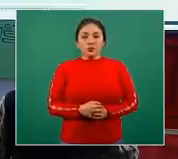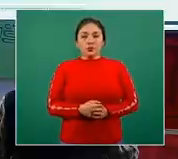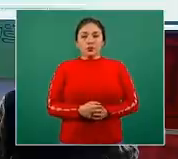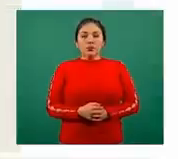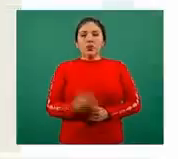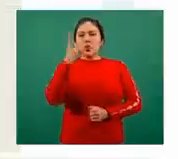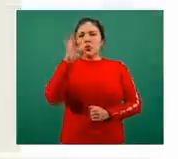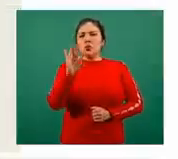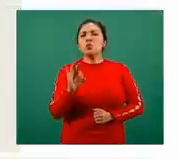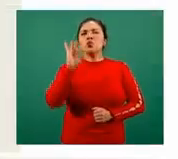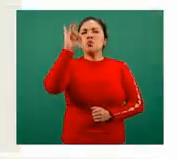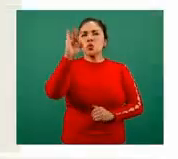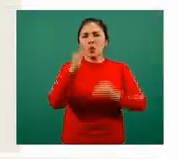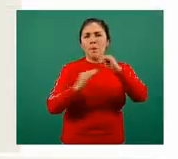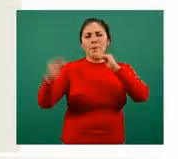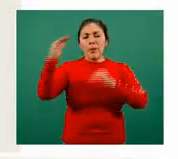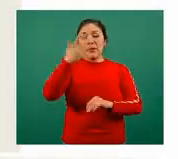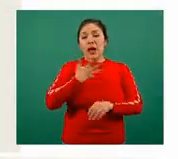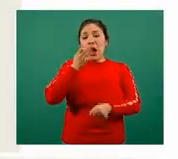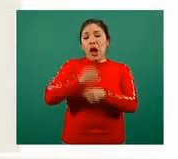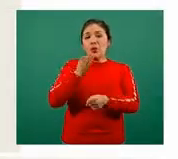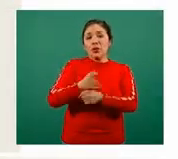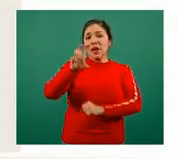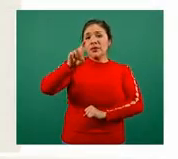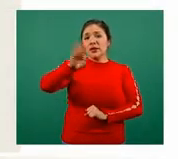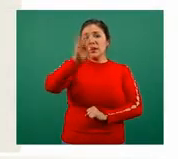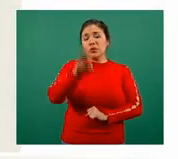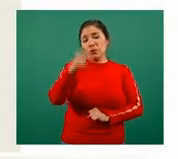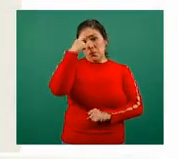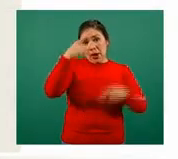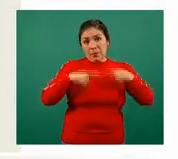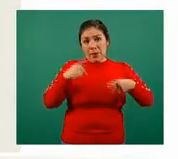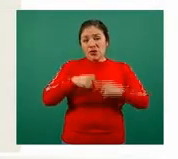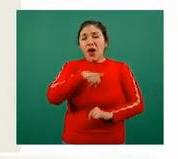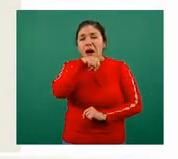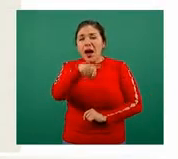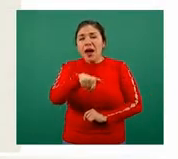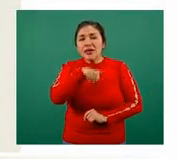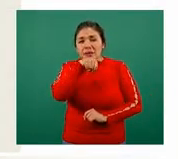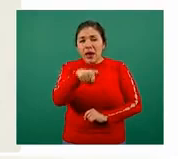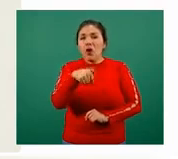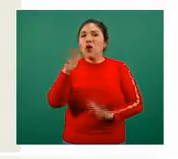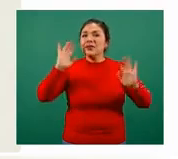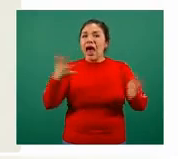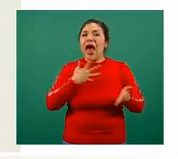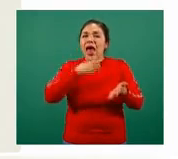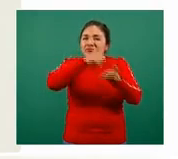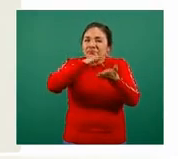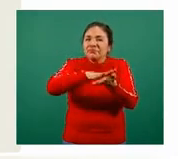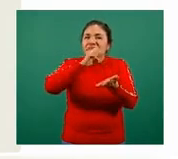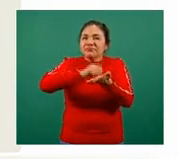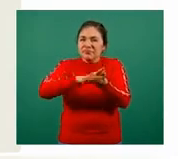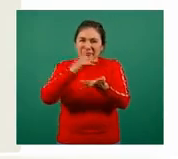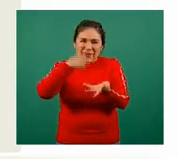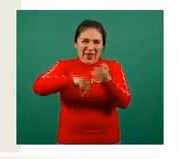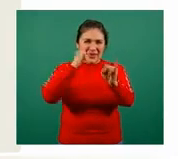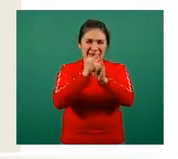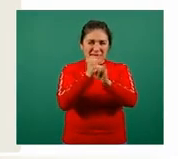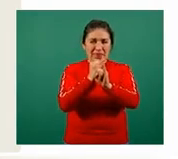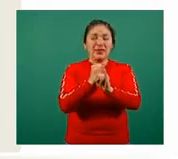subió un punto porcentual, en este momento 30% de las personas adultas mayores. La meta es tener este registro completo,